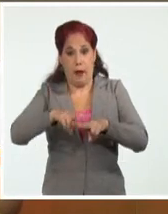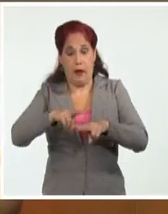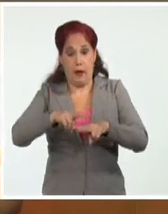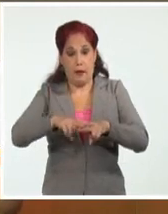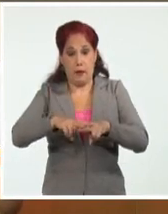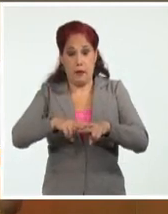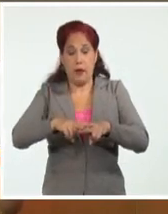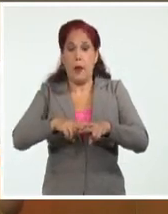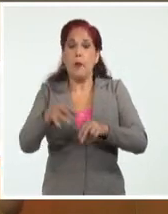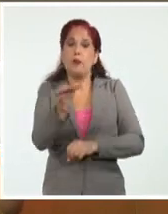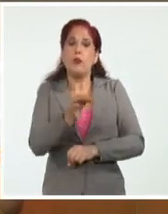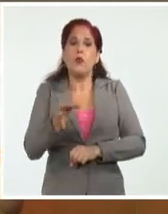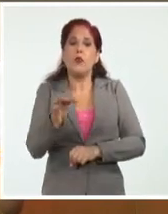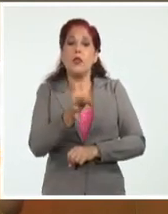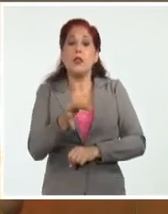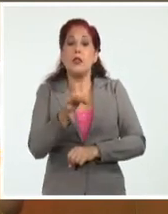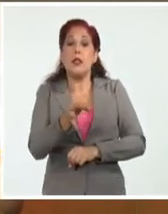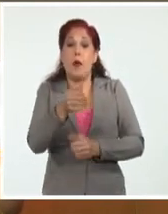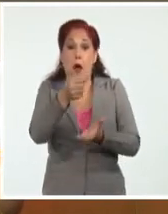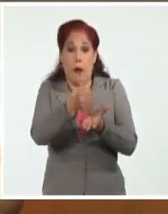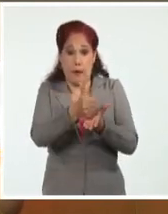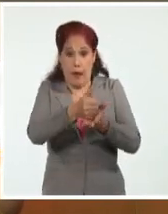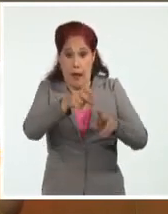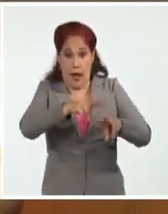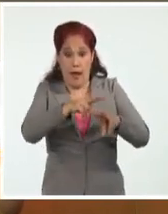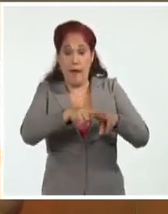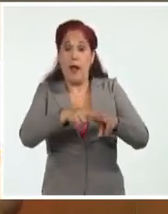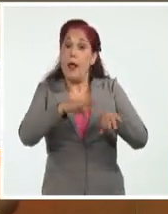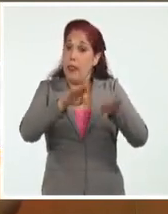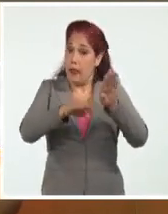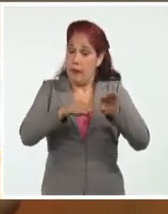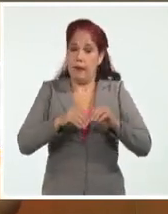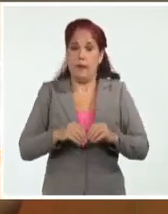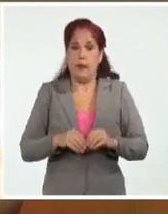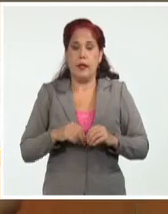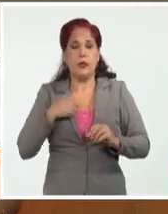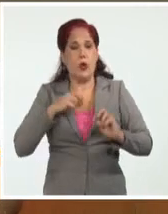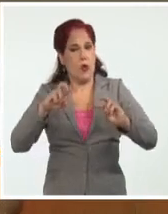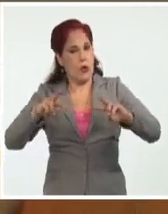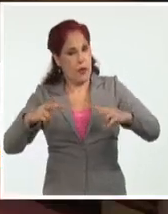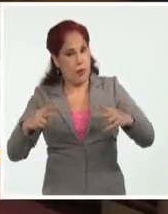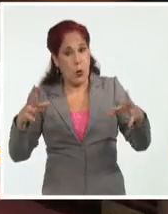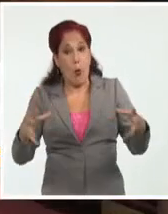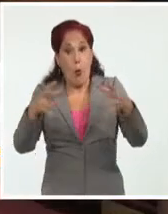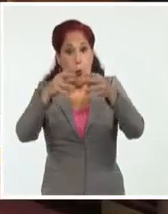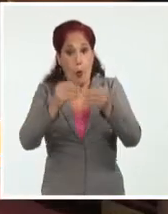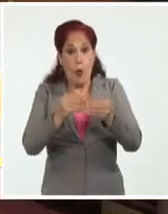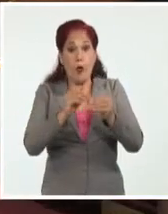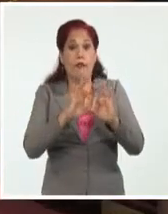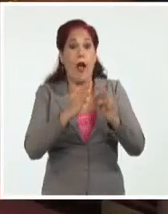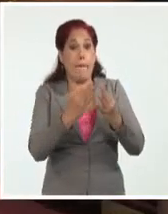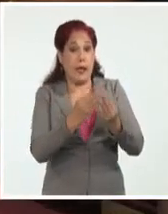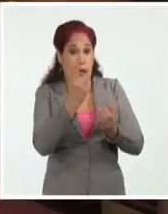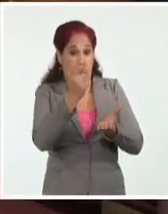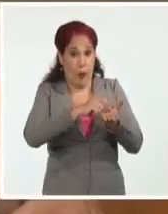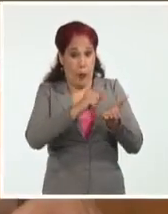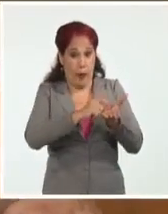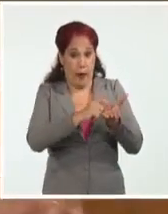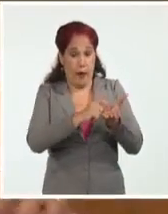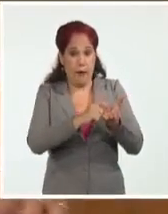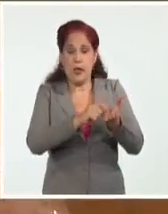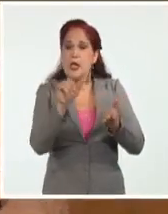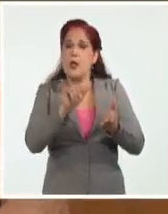Empezaremos por los municipios que la capital ha determinado. Reitero, es un módulo por núcleo. Se incorporará también